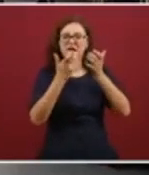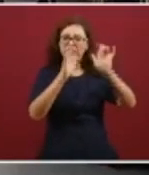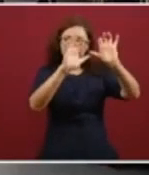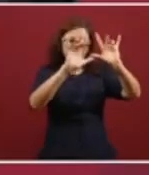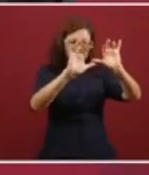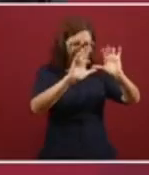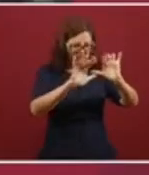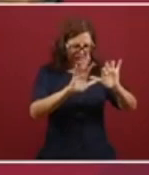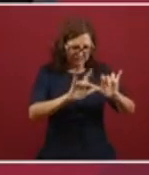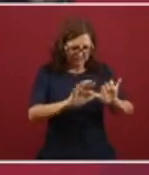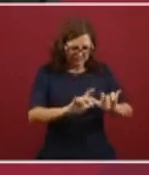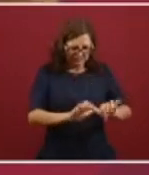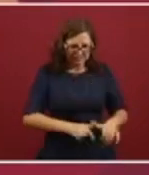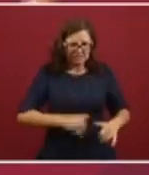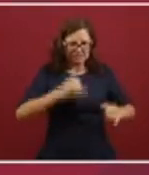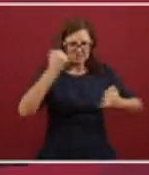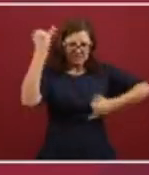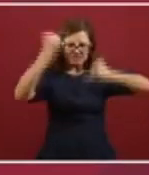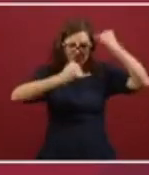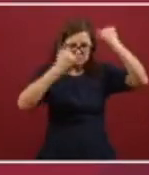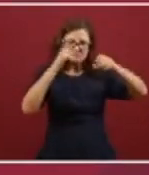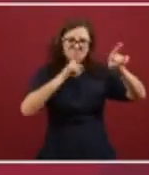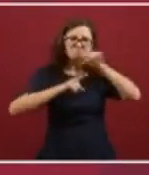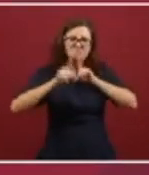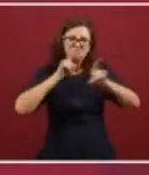y la gente